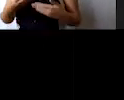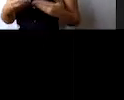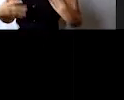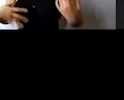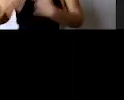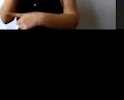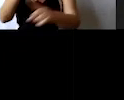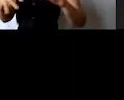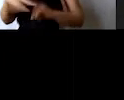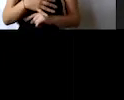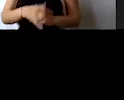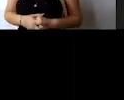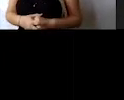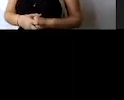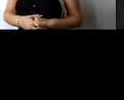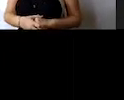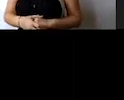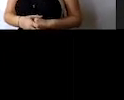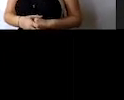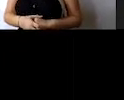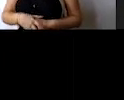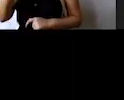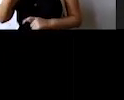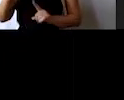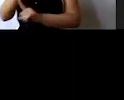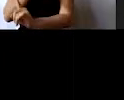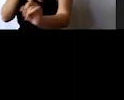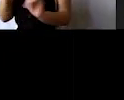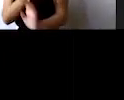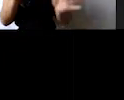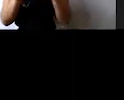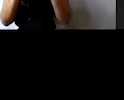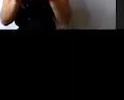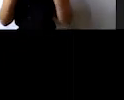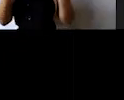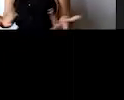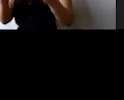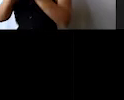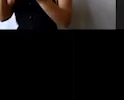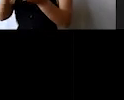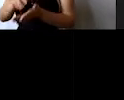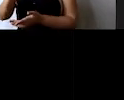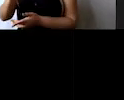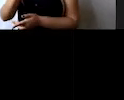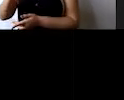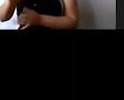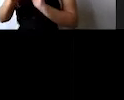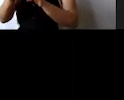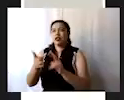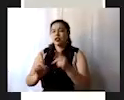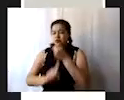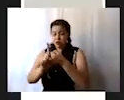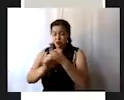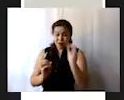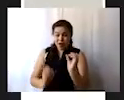que por eso primero se contextualizó dónde estamos, que nace la Agenda 2030. Si bien estos problemas no son nuevos, el